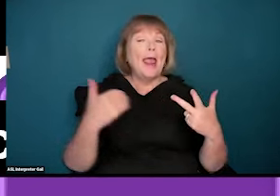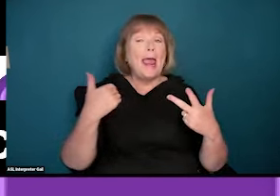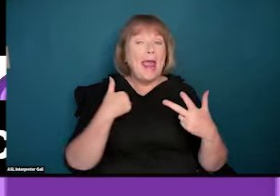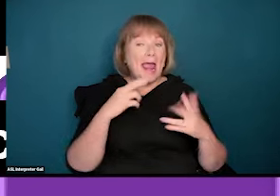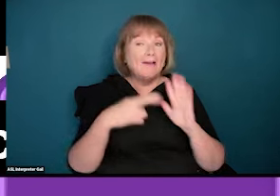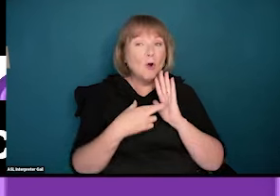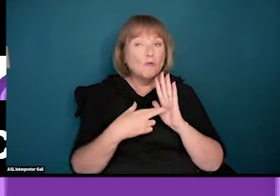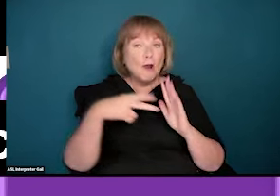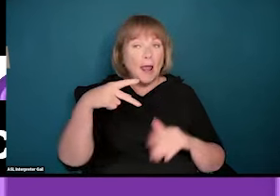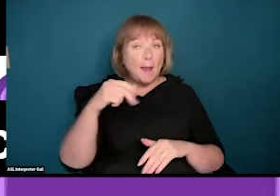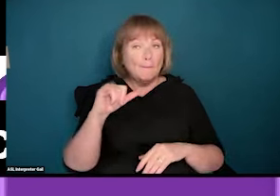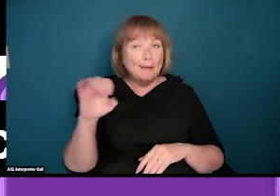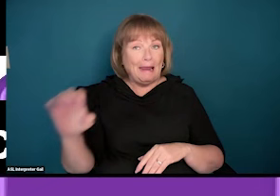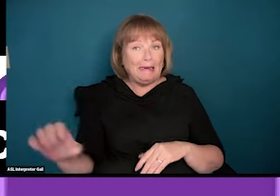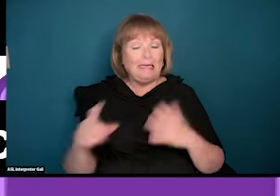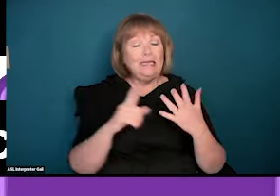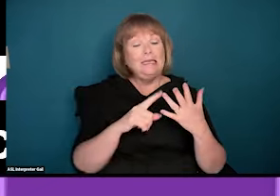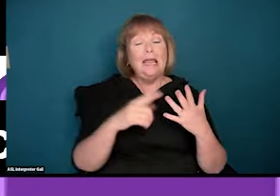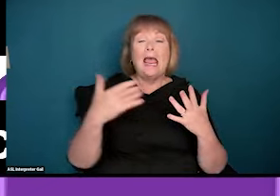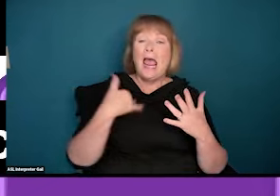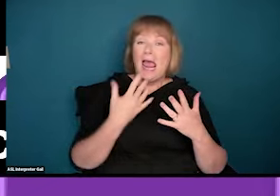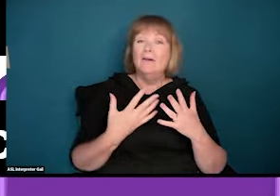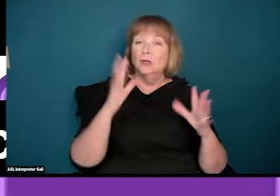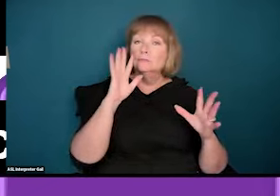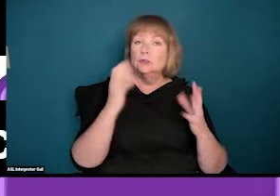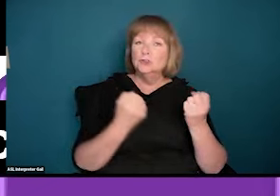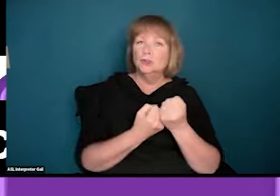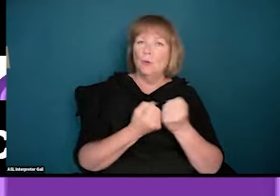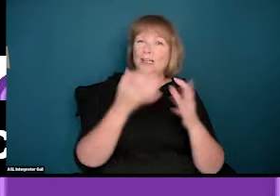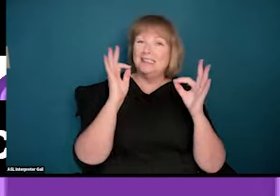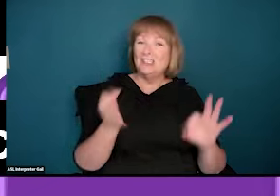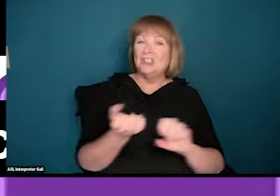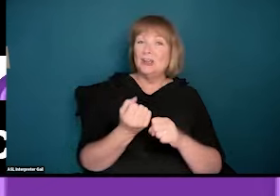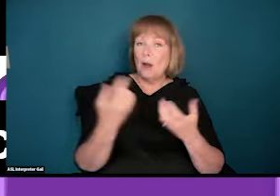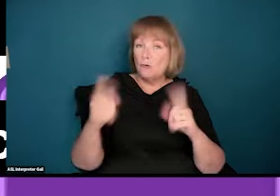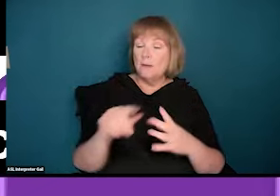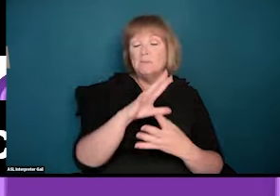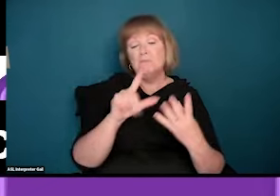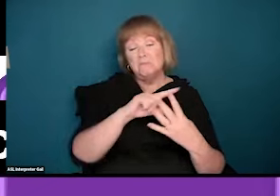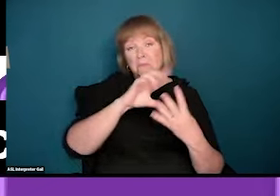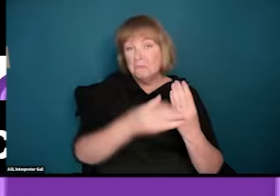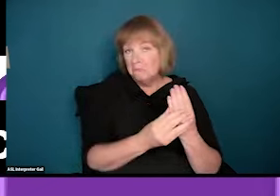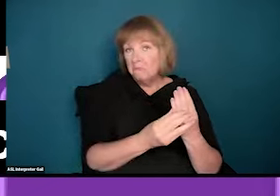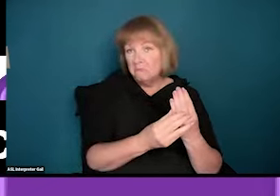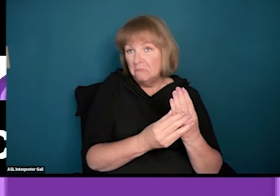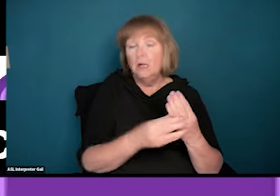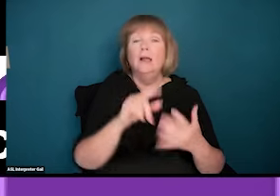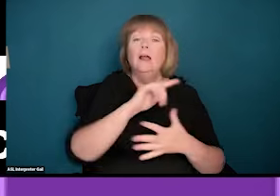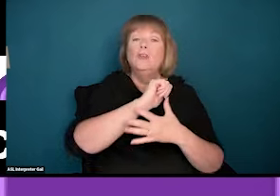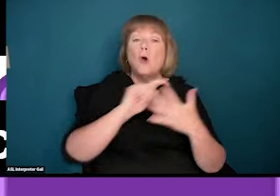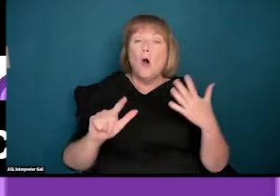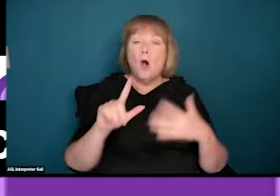saber de muchas personas que tienen un poder de abogado para salud y también tienen un acuerdo